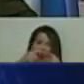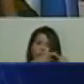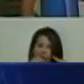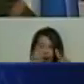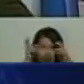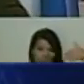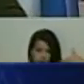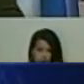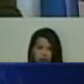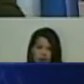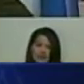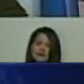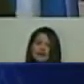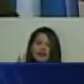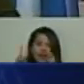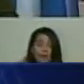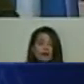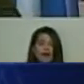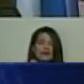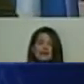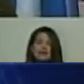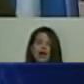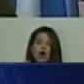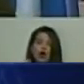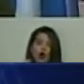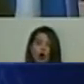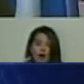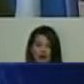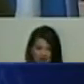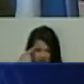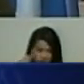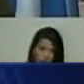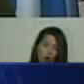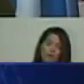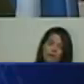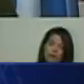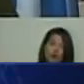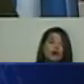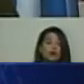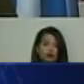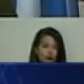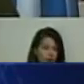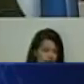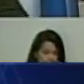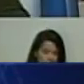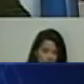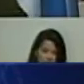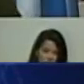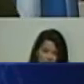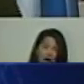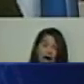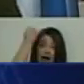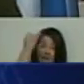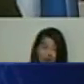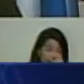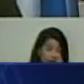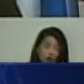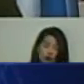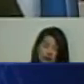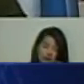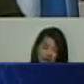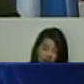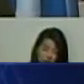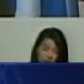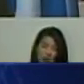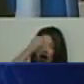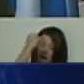entregado por muchas vías, hemos logrado obtener estas informaciones, van a llegar un resultado, estoy seguro, contundente,